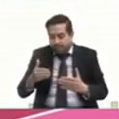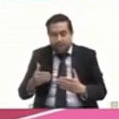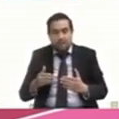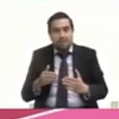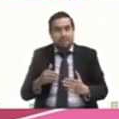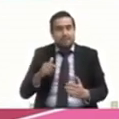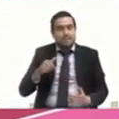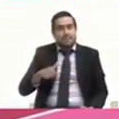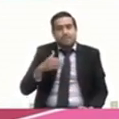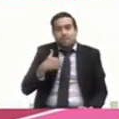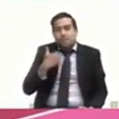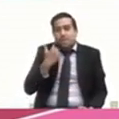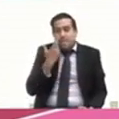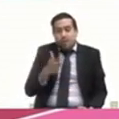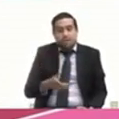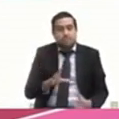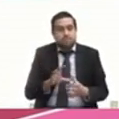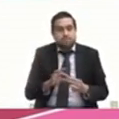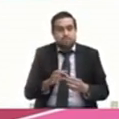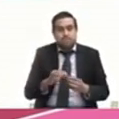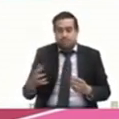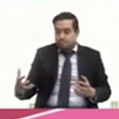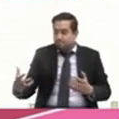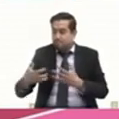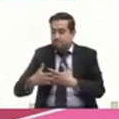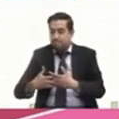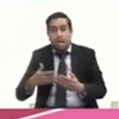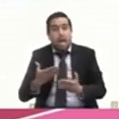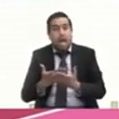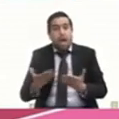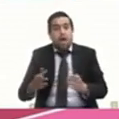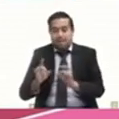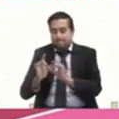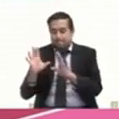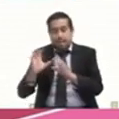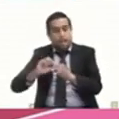lo quiero vincular al tema de la pandemia.